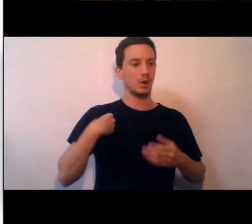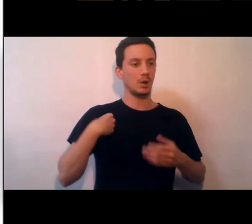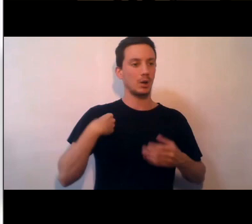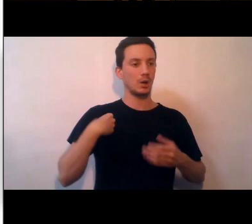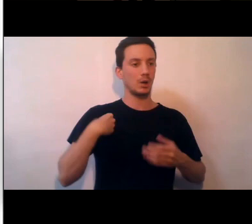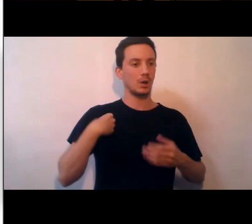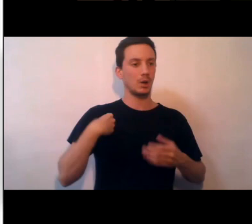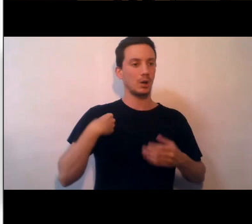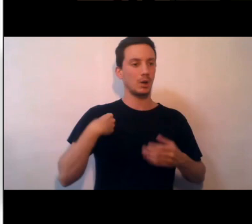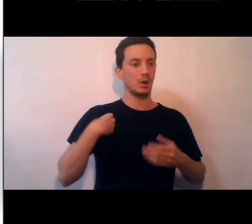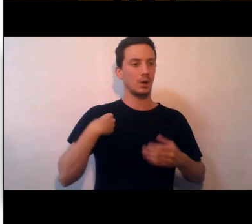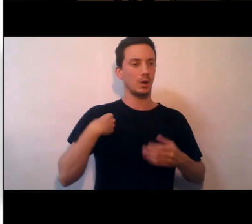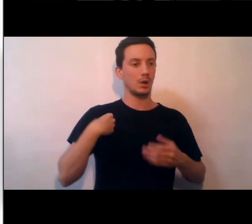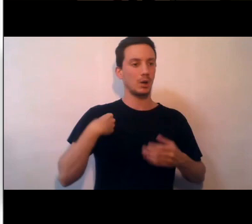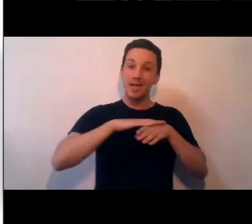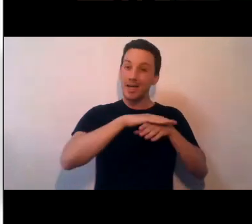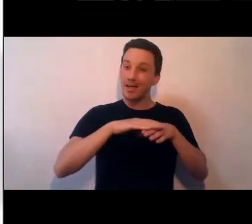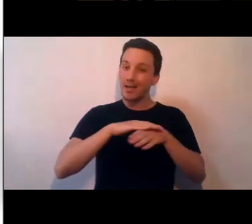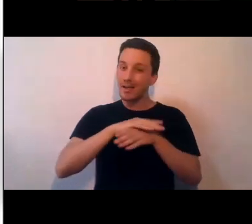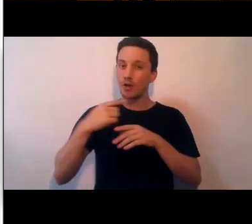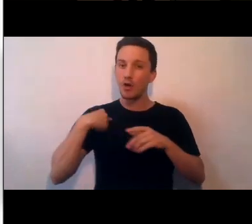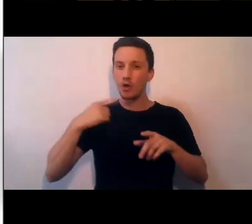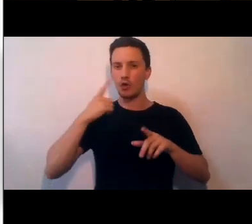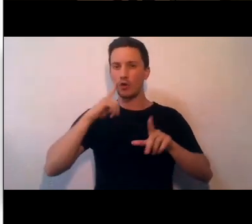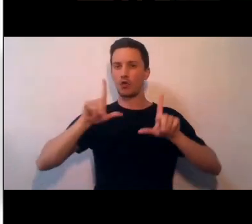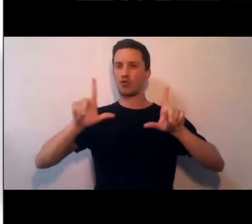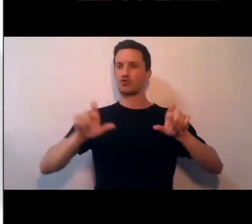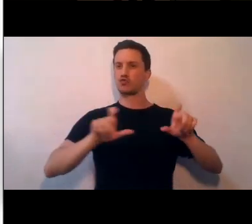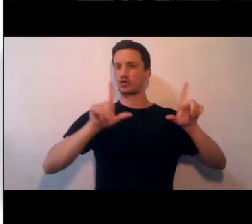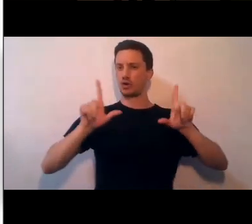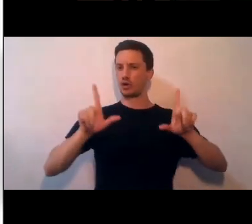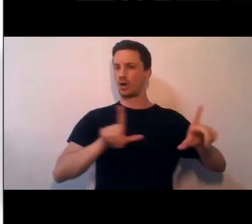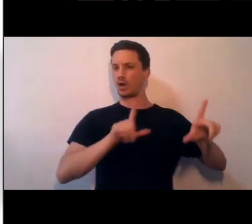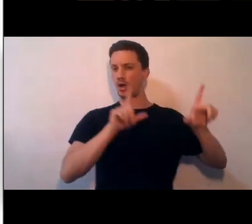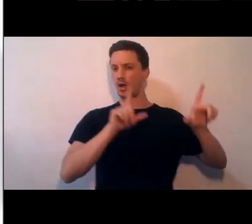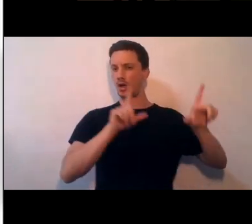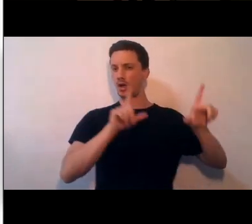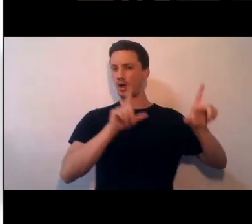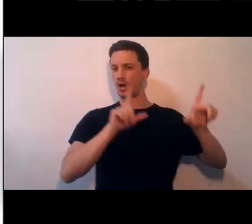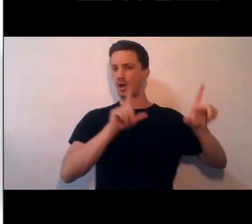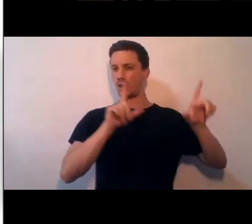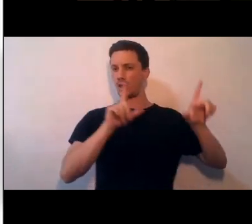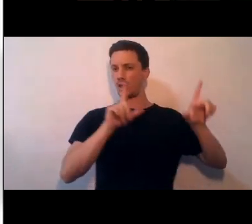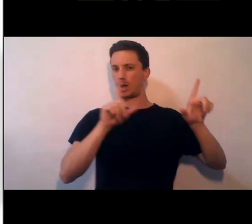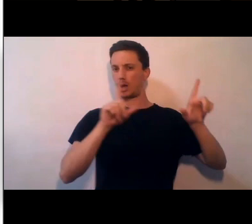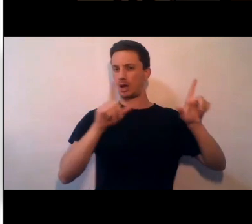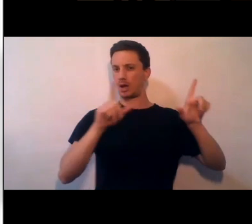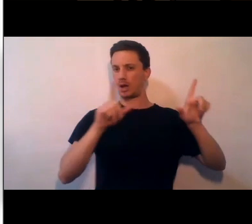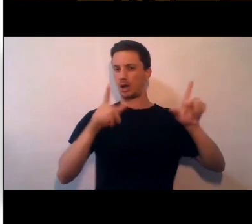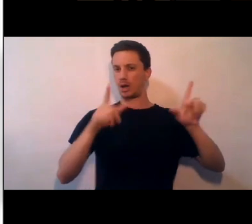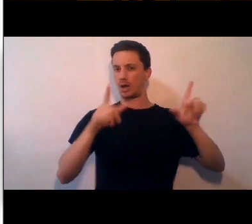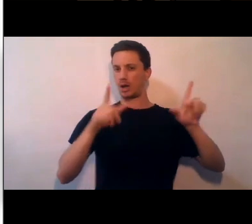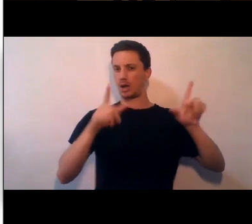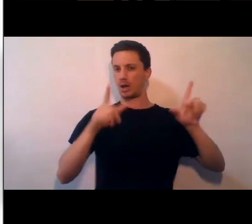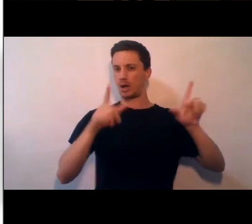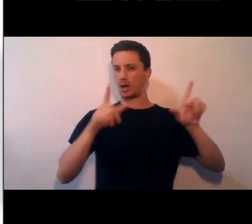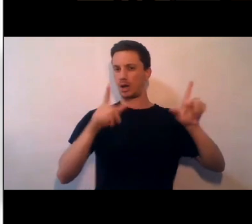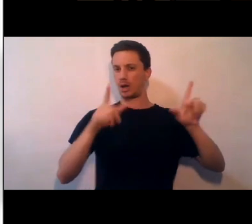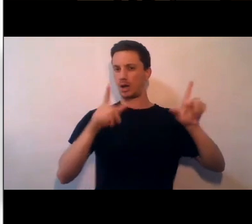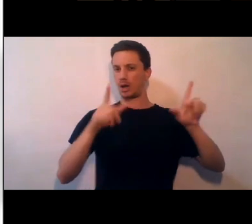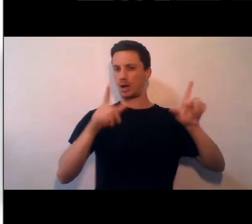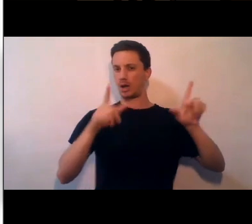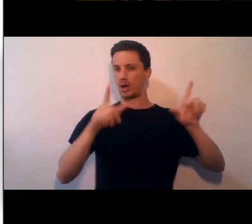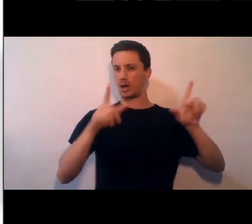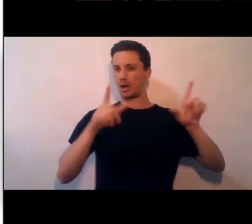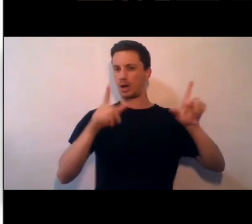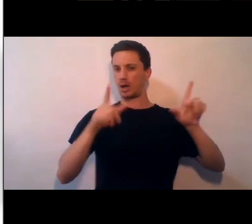no con eczema, con las fotos que os he enseñado antes, y que en los niños atópicos que tienen